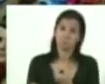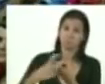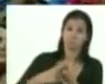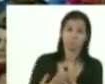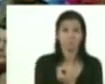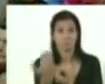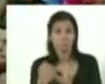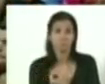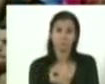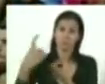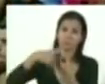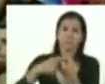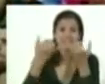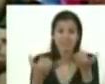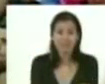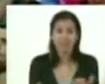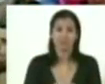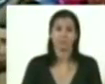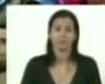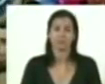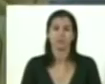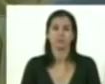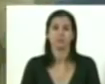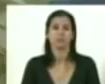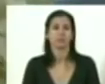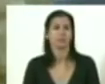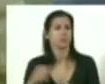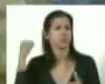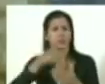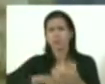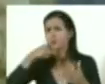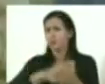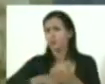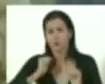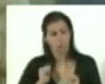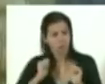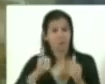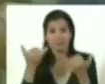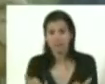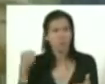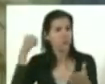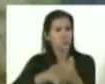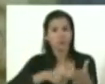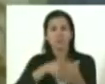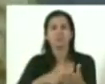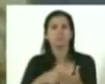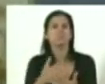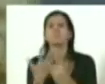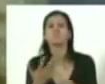incorporarse desde ya a esta gran campaña Carabobo